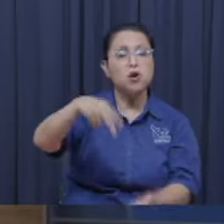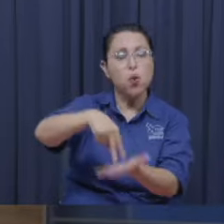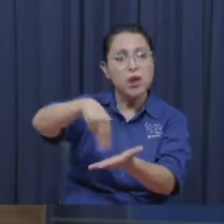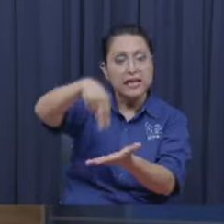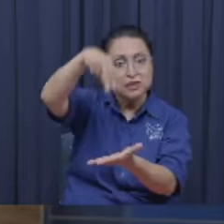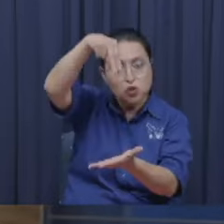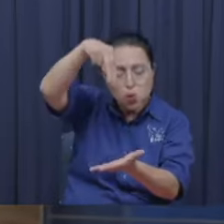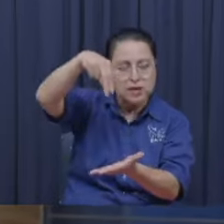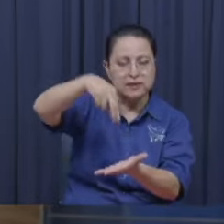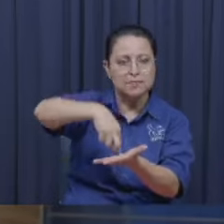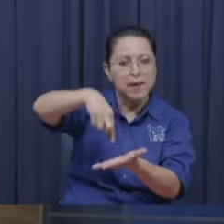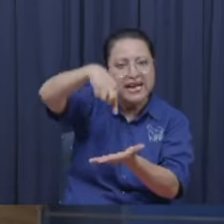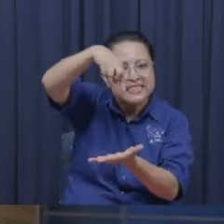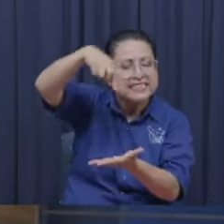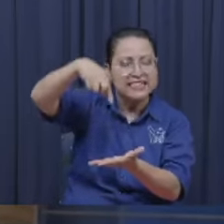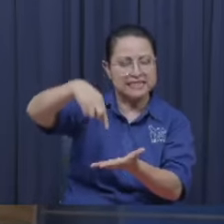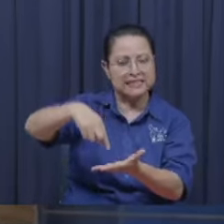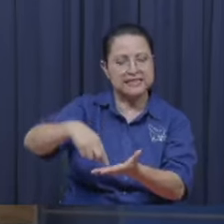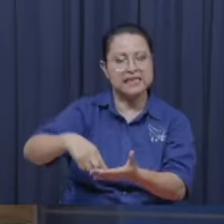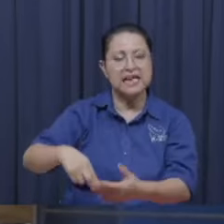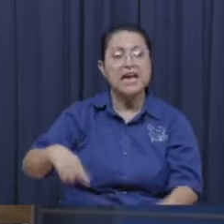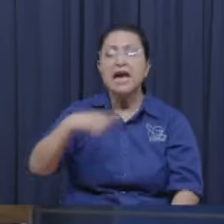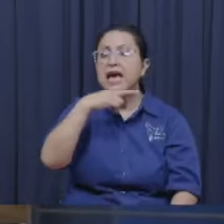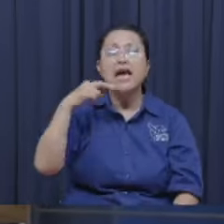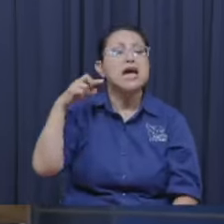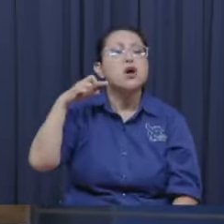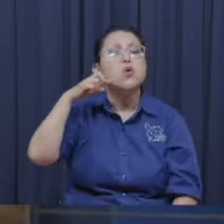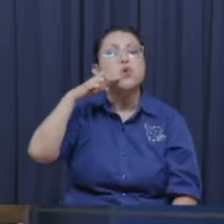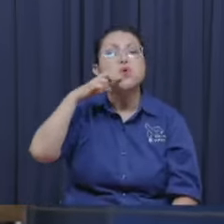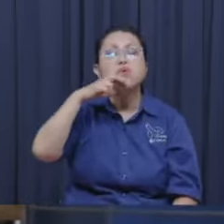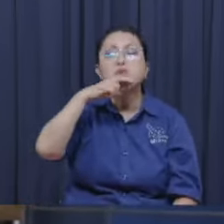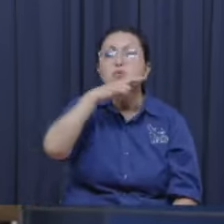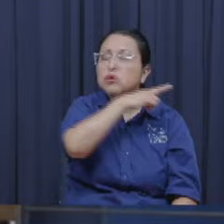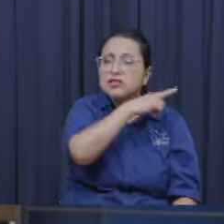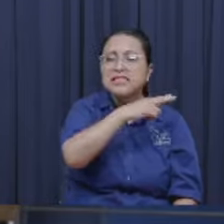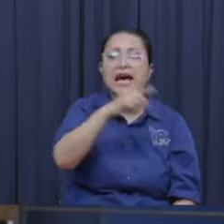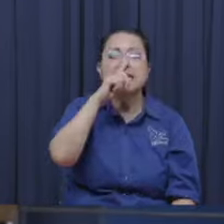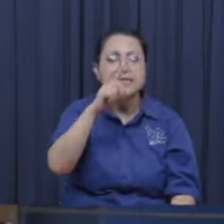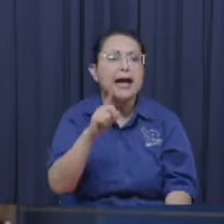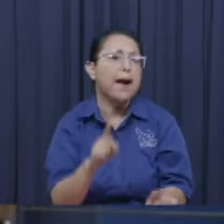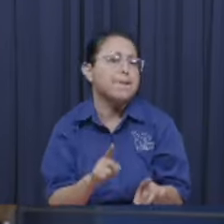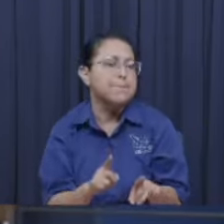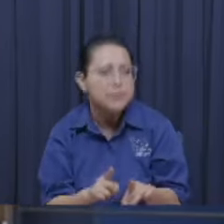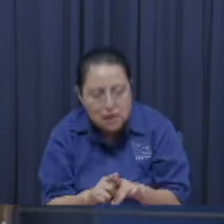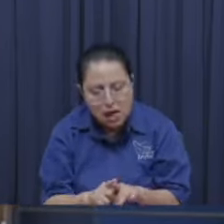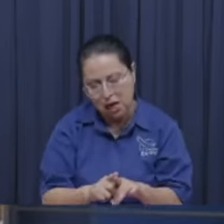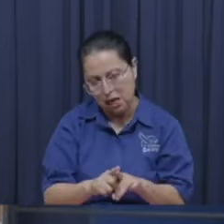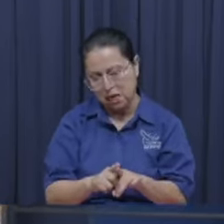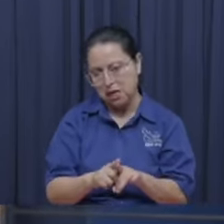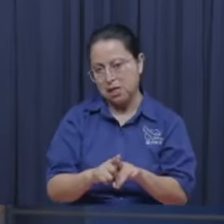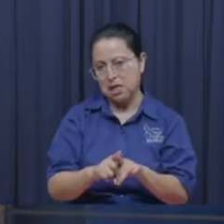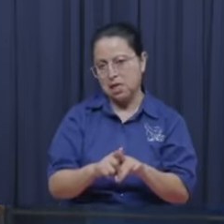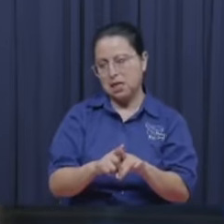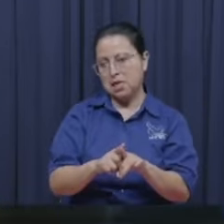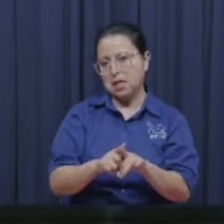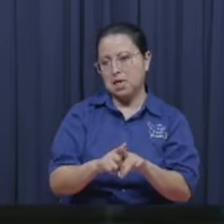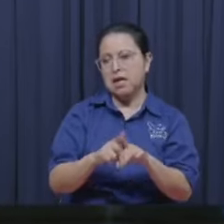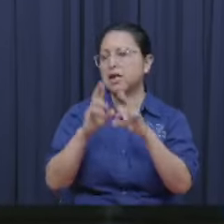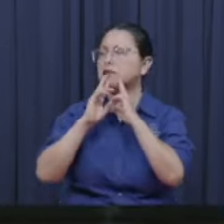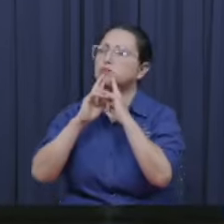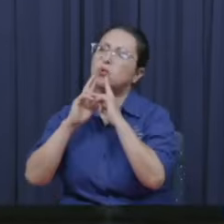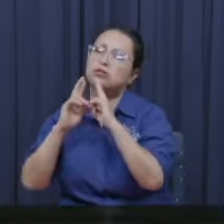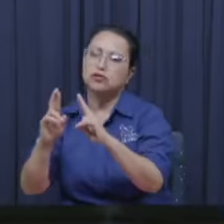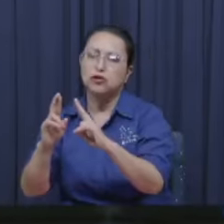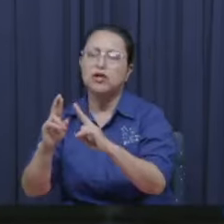Y Rusia diciendo, cuidado, se meten o le contestan el ataque a Irán porque nosotros los vamos a